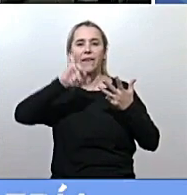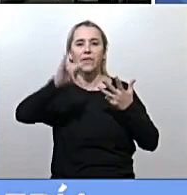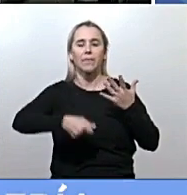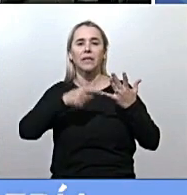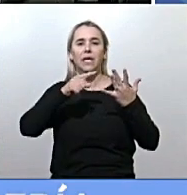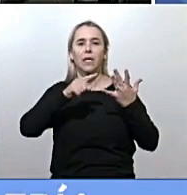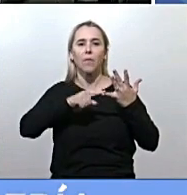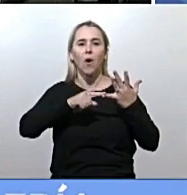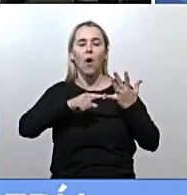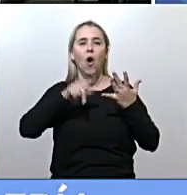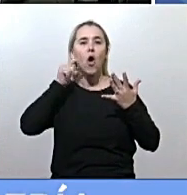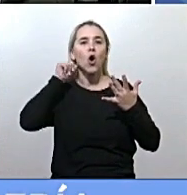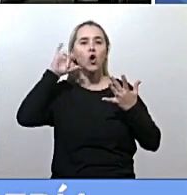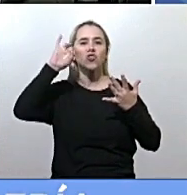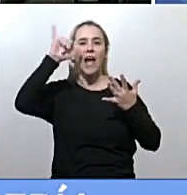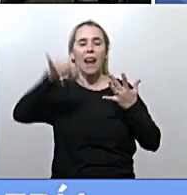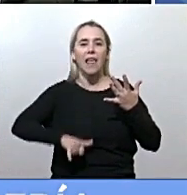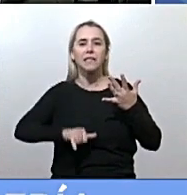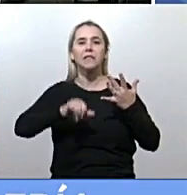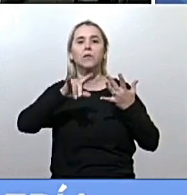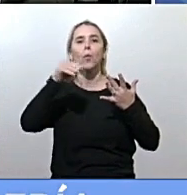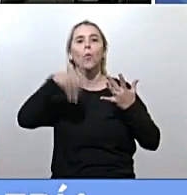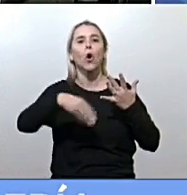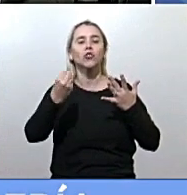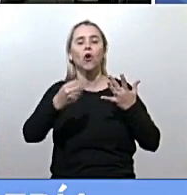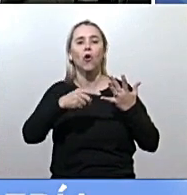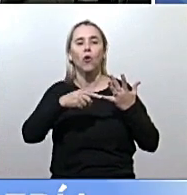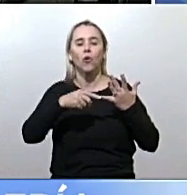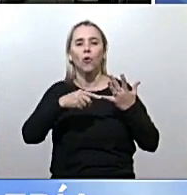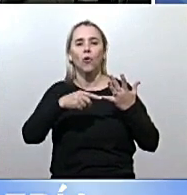afirmativo. Senadora Gladys González, su voto, por favor.